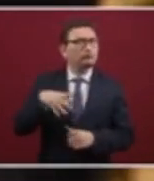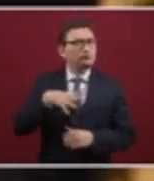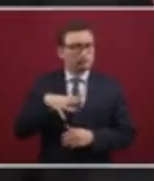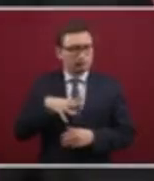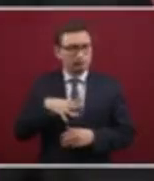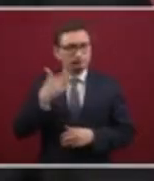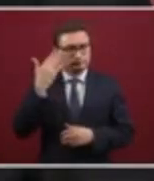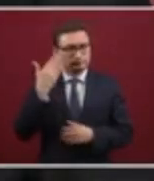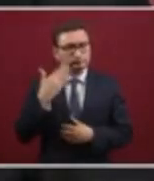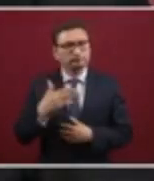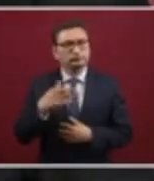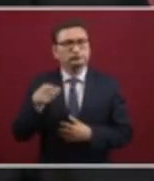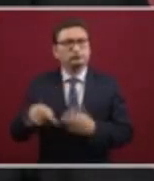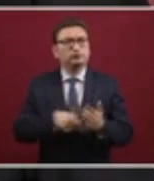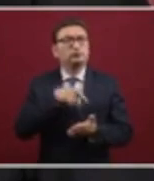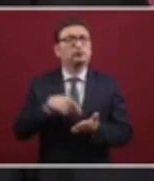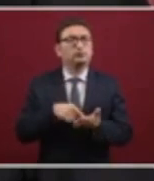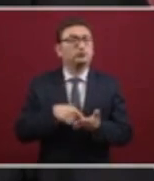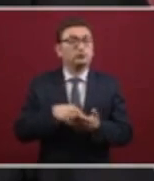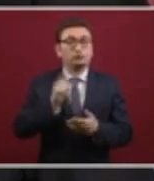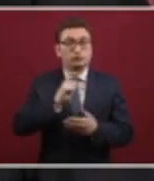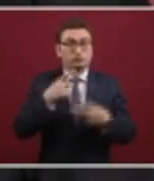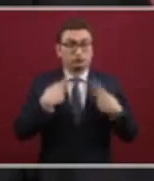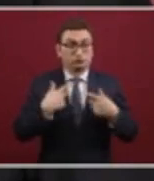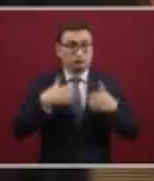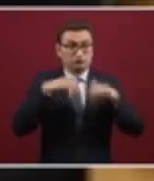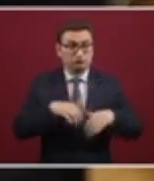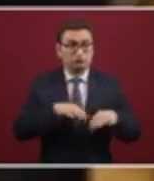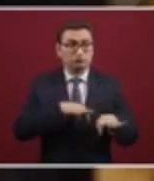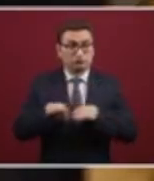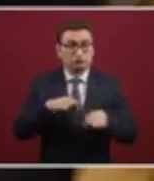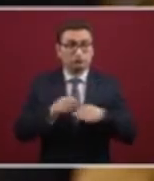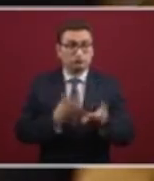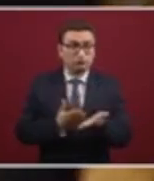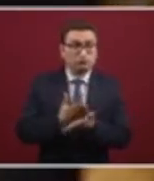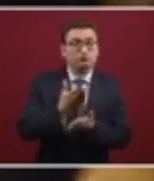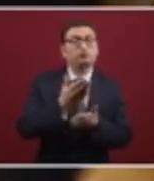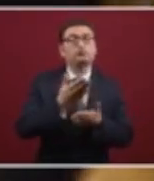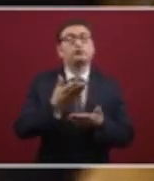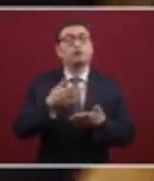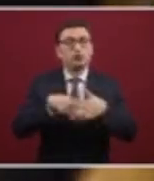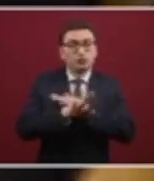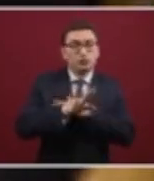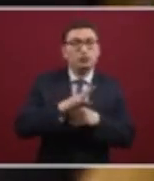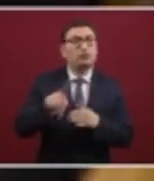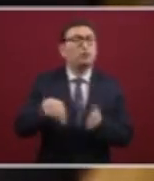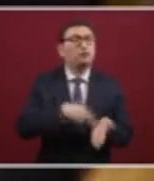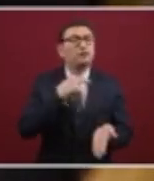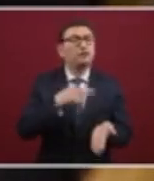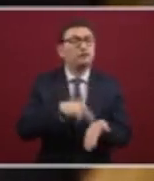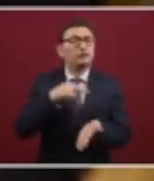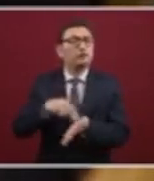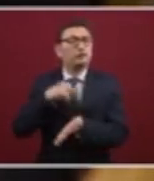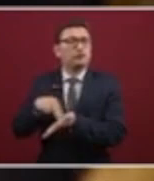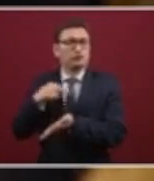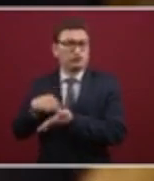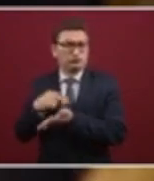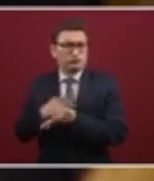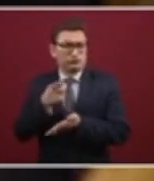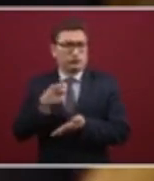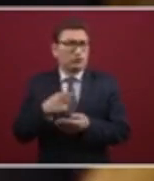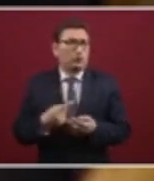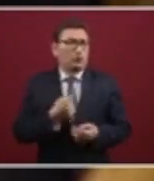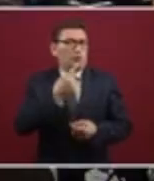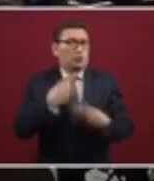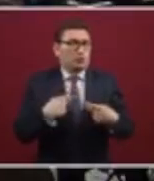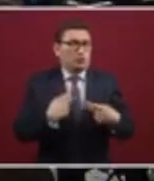salida, el chequeo de asistencia del personal es con firma. Es a través de una persona